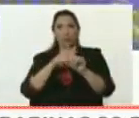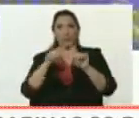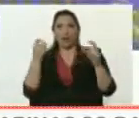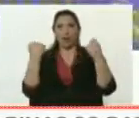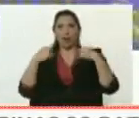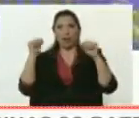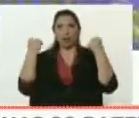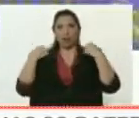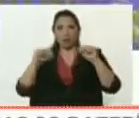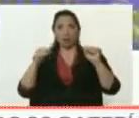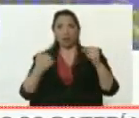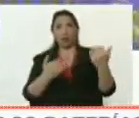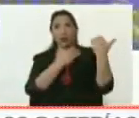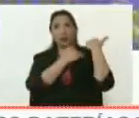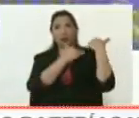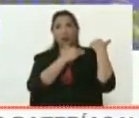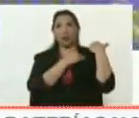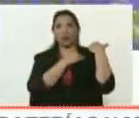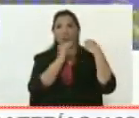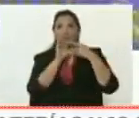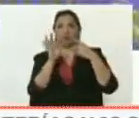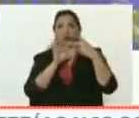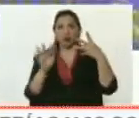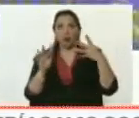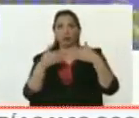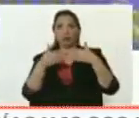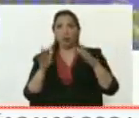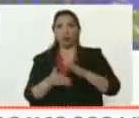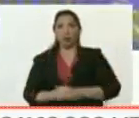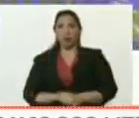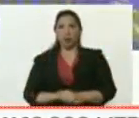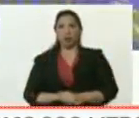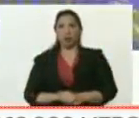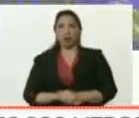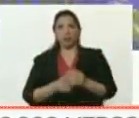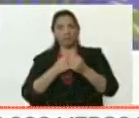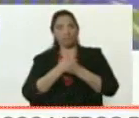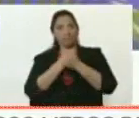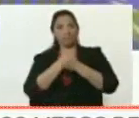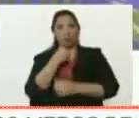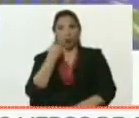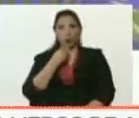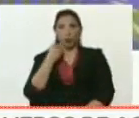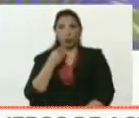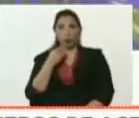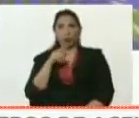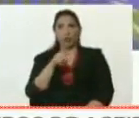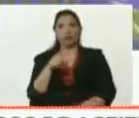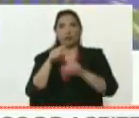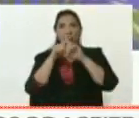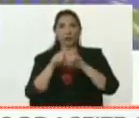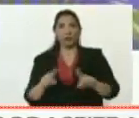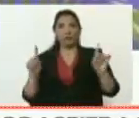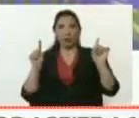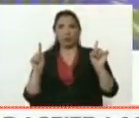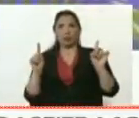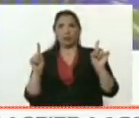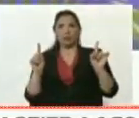ejercicio de las responsabilidades en la función pública. Así que, querida juventud, esa es la diferenciación